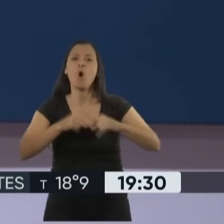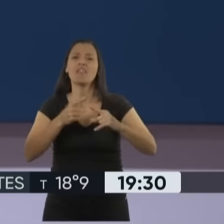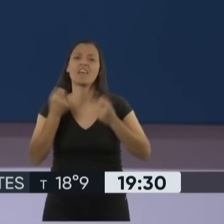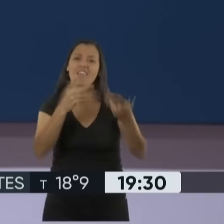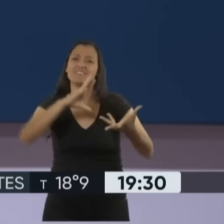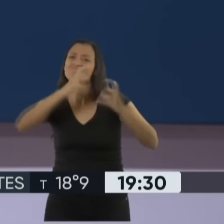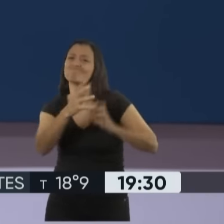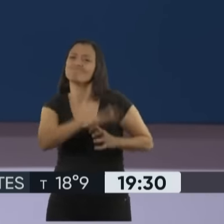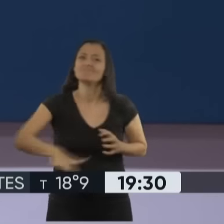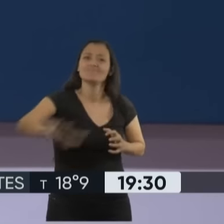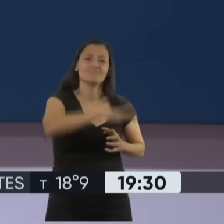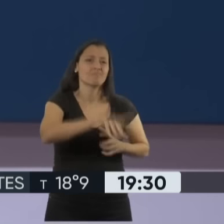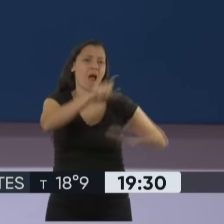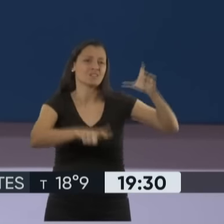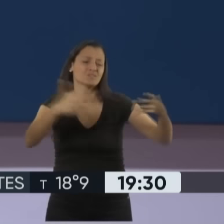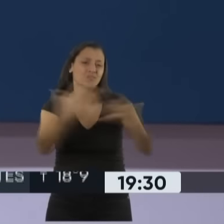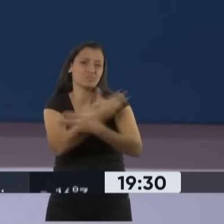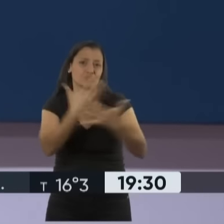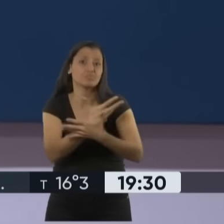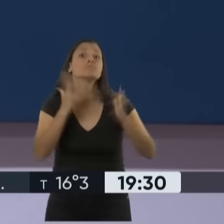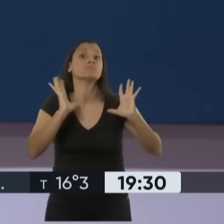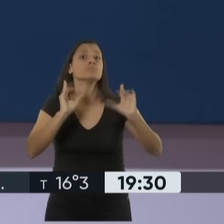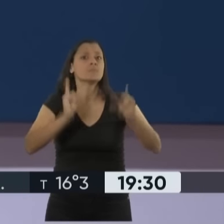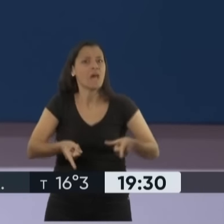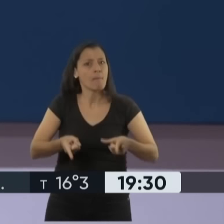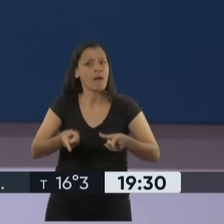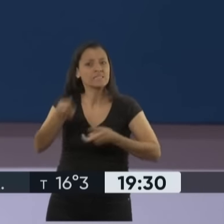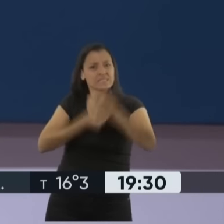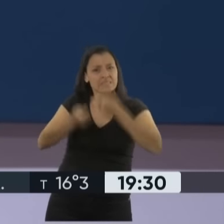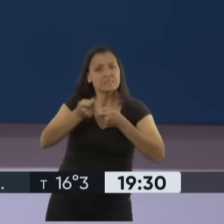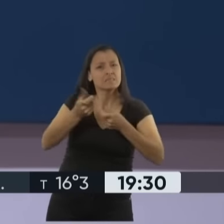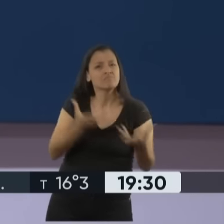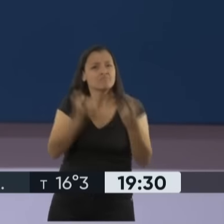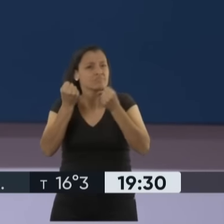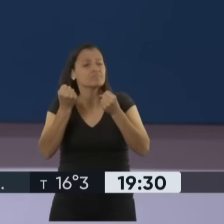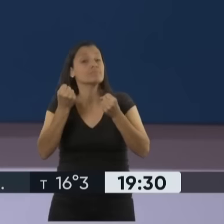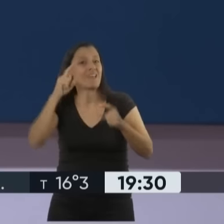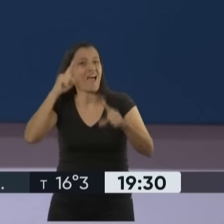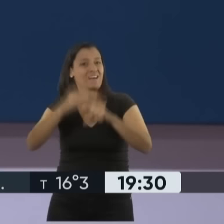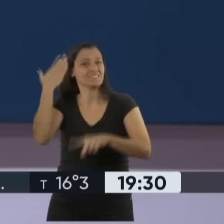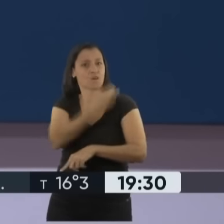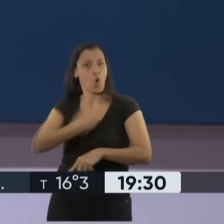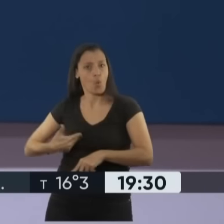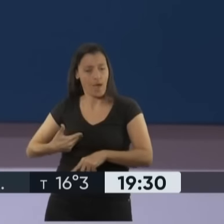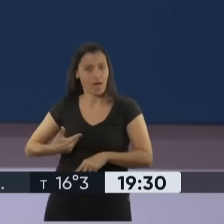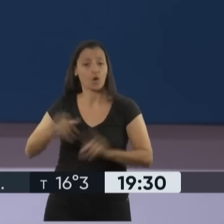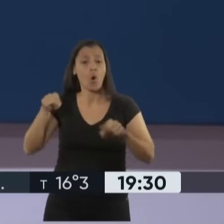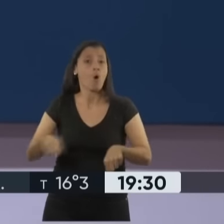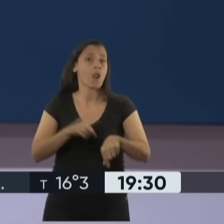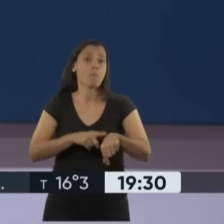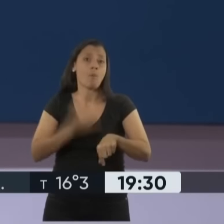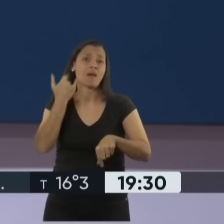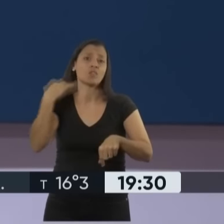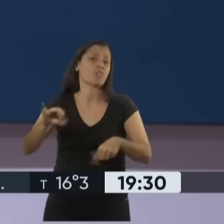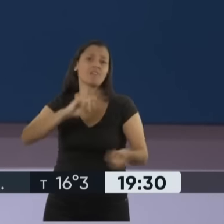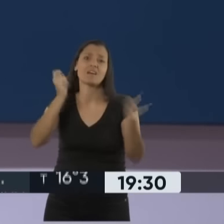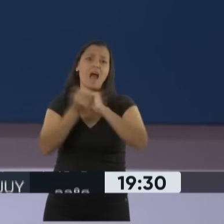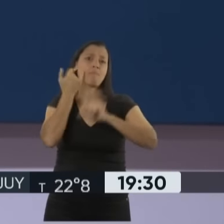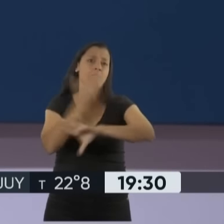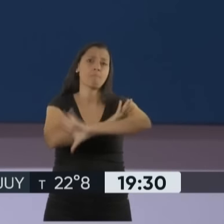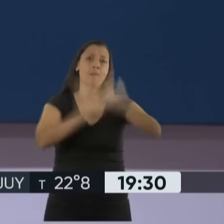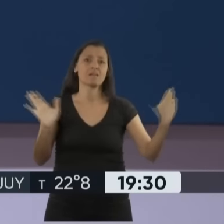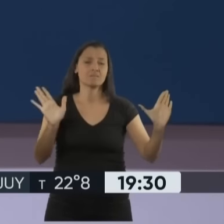nuestra región desplegada por una administración que lo precedió es hora de que esas políticas cambian